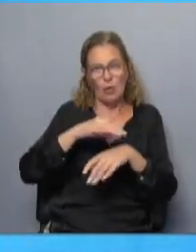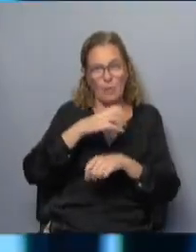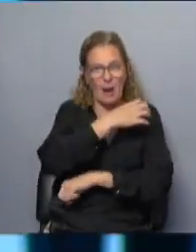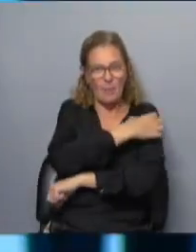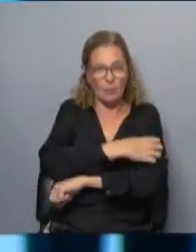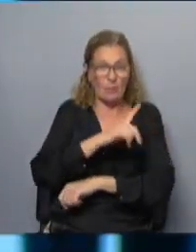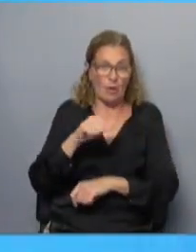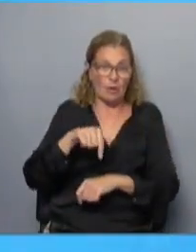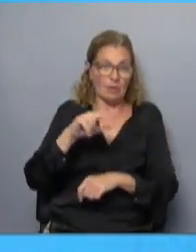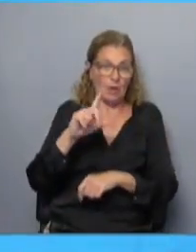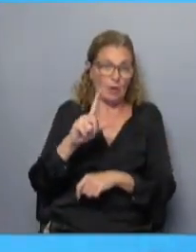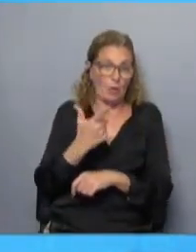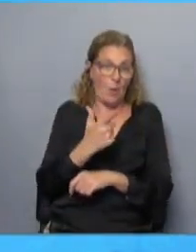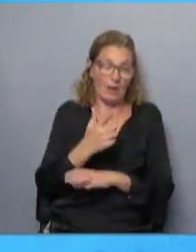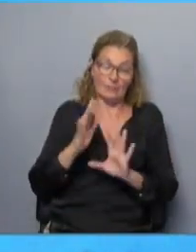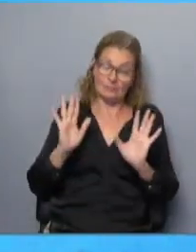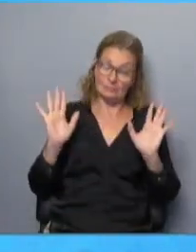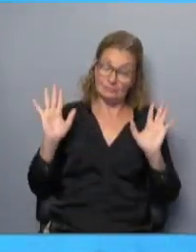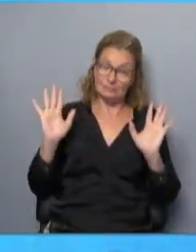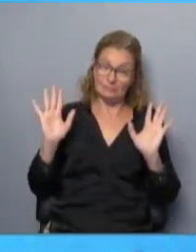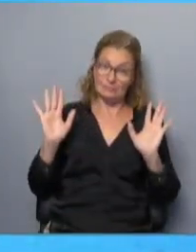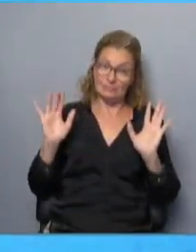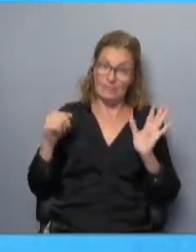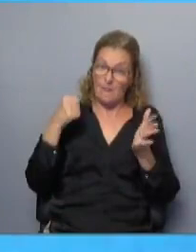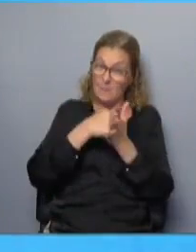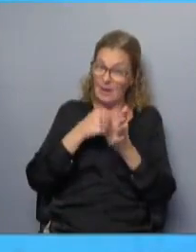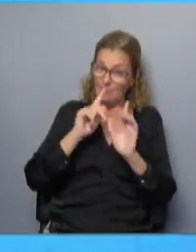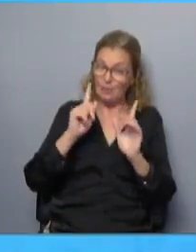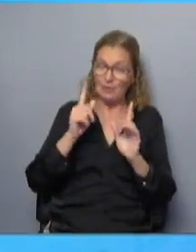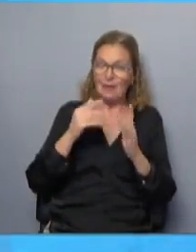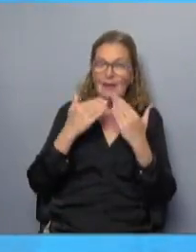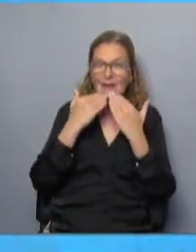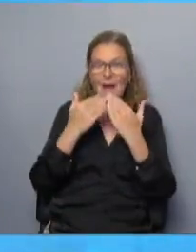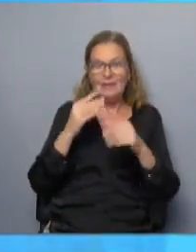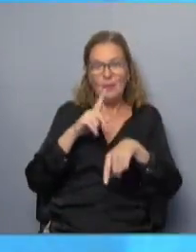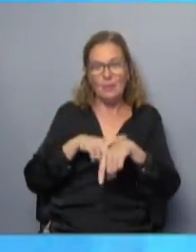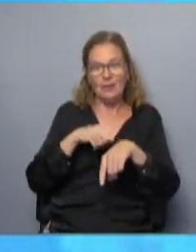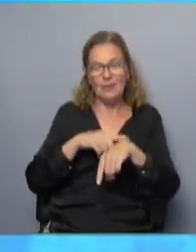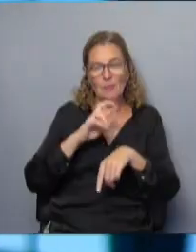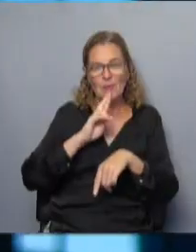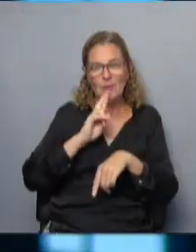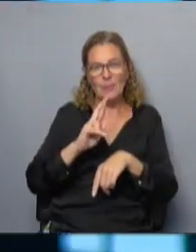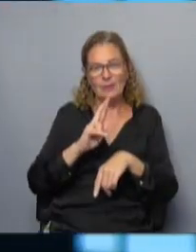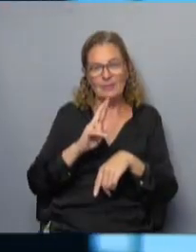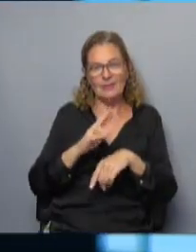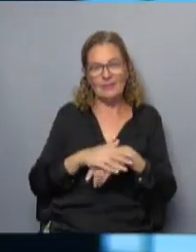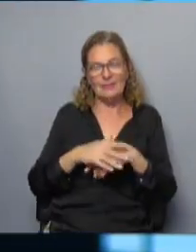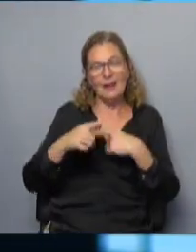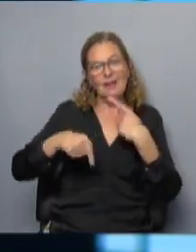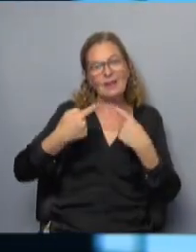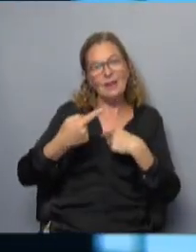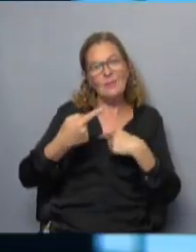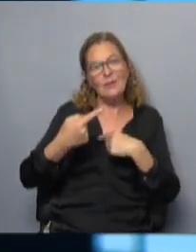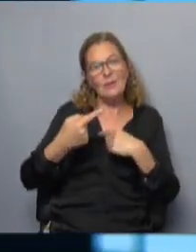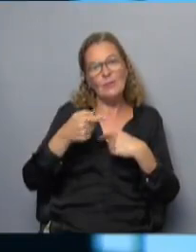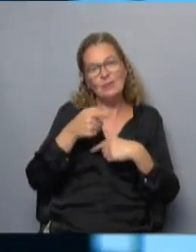bien eso es un punto interesante para hoy agradezco muchísimo su visita y su tiempo y todas estas respuestas y seguimos en otro momento